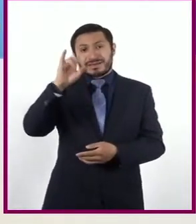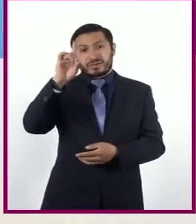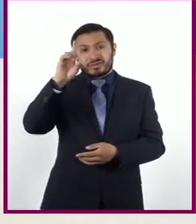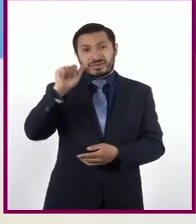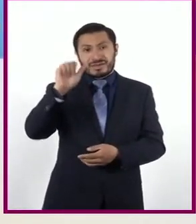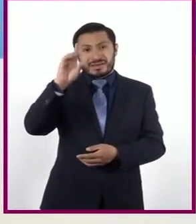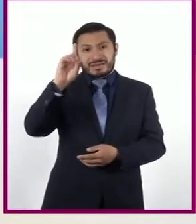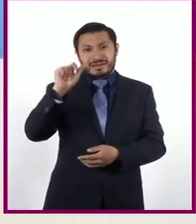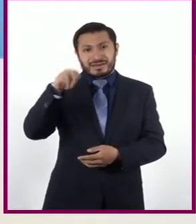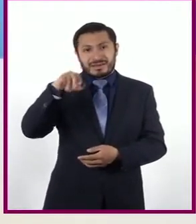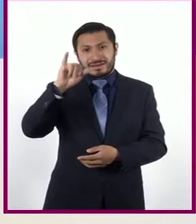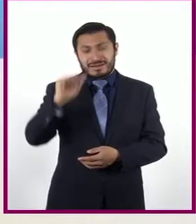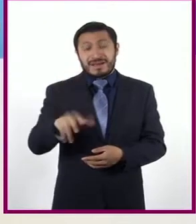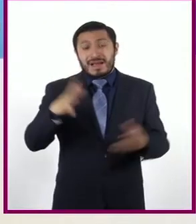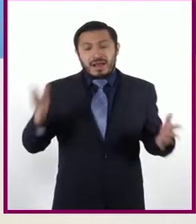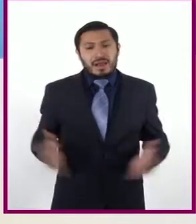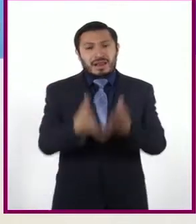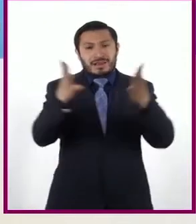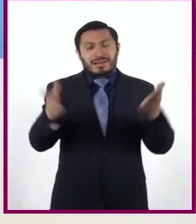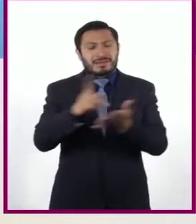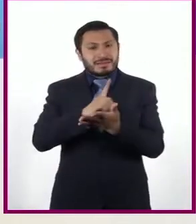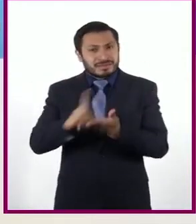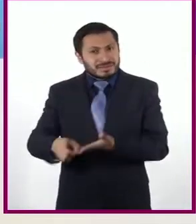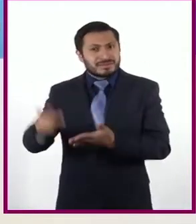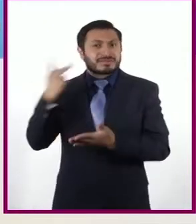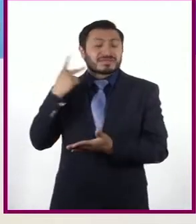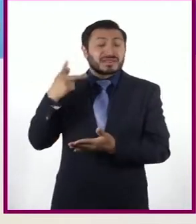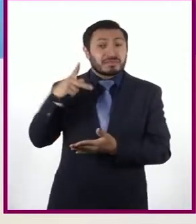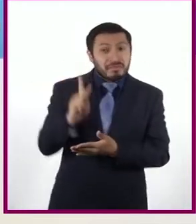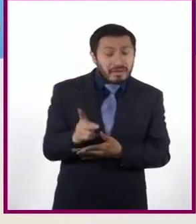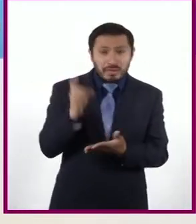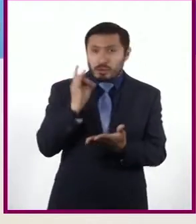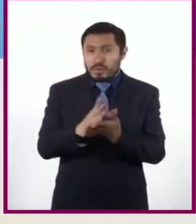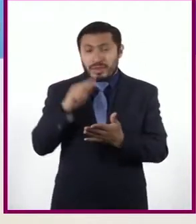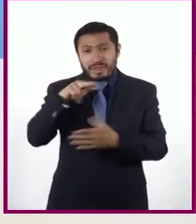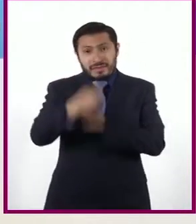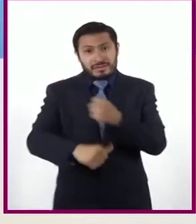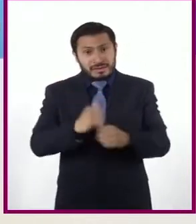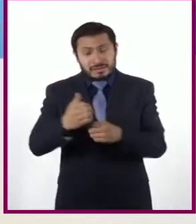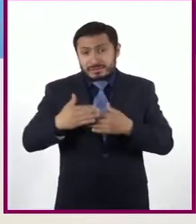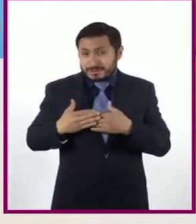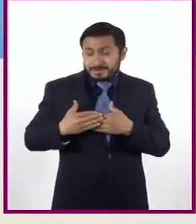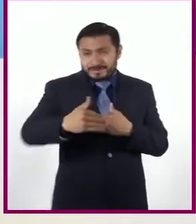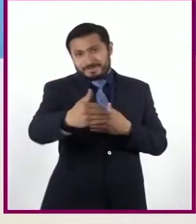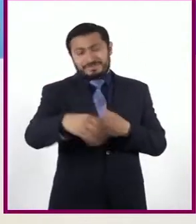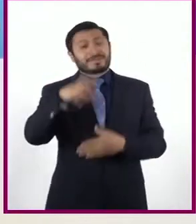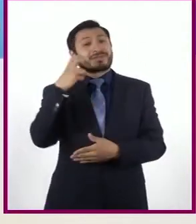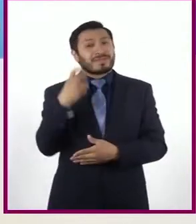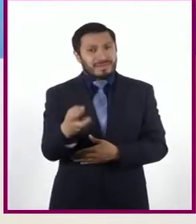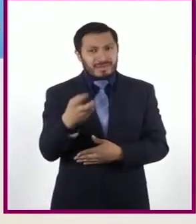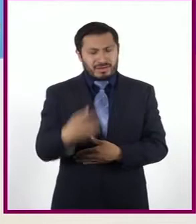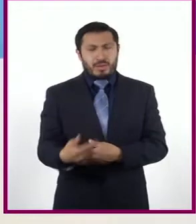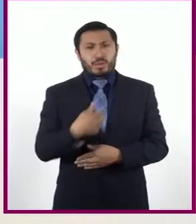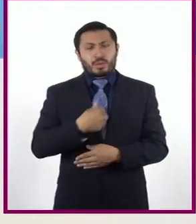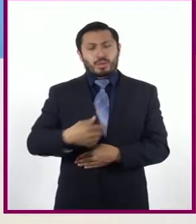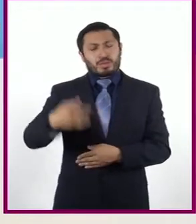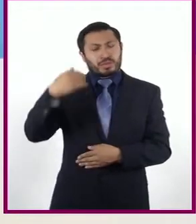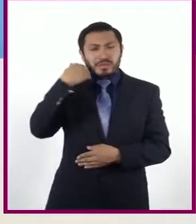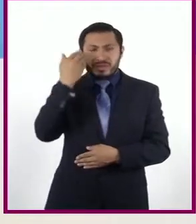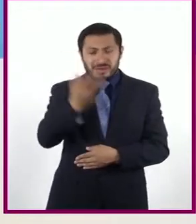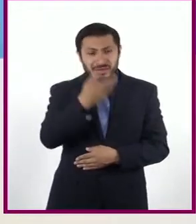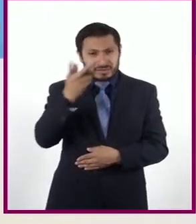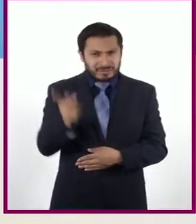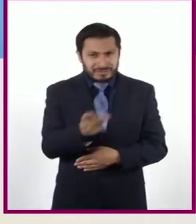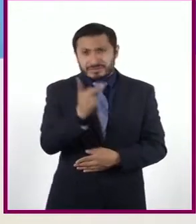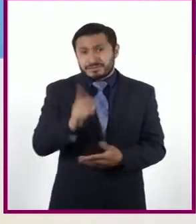los derechos políticos, pero hasta que cumples 18 años. En este sentido, me gustaría saber en qué